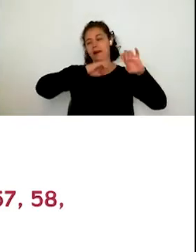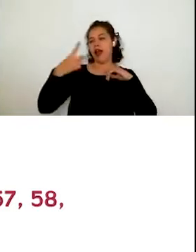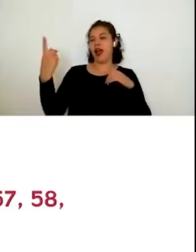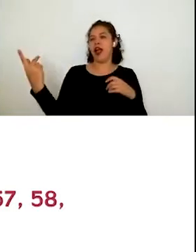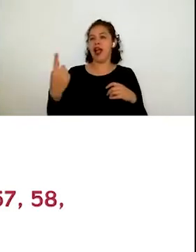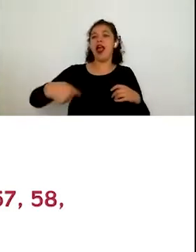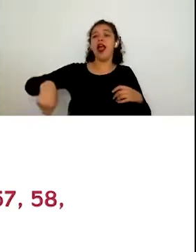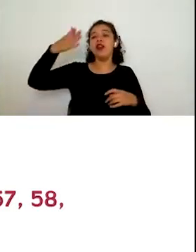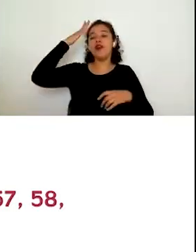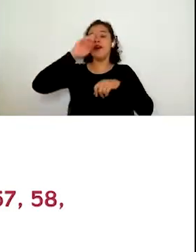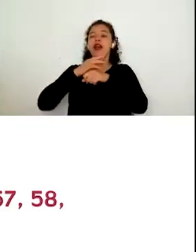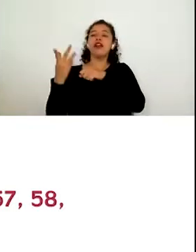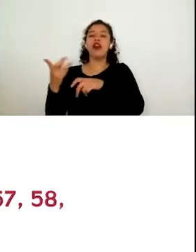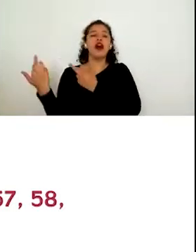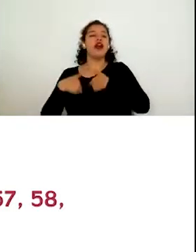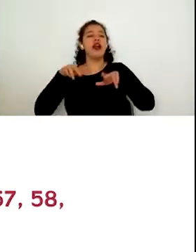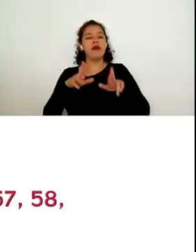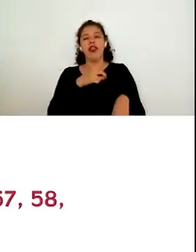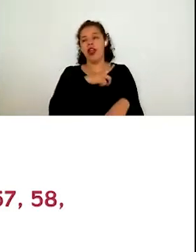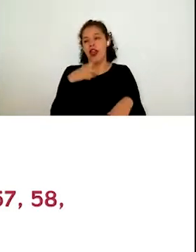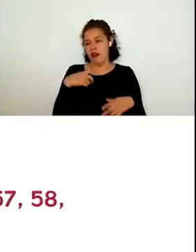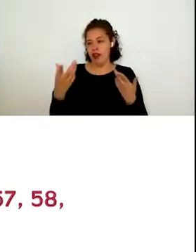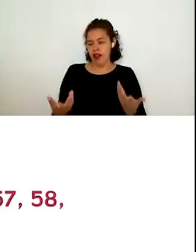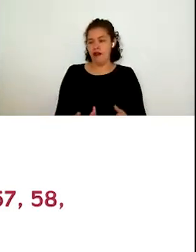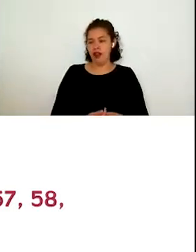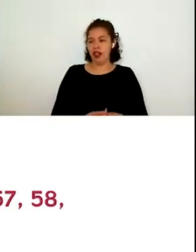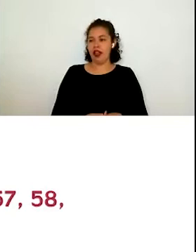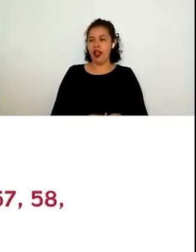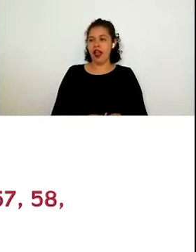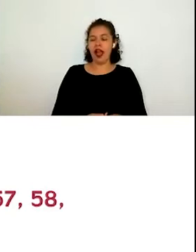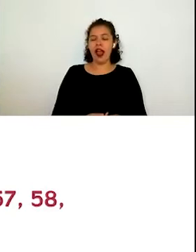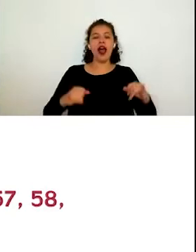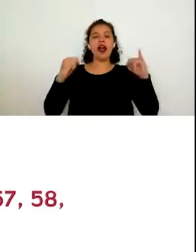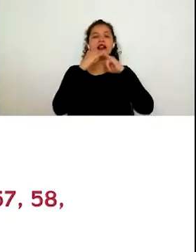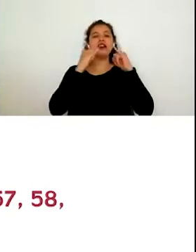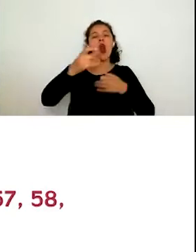Deben vigilar que todos los establecimientos con que cuente la institución